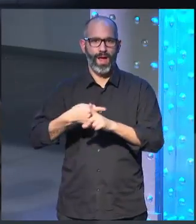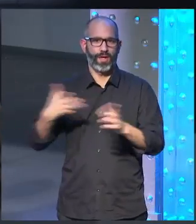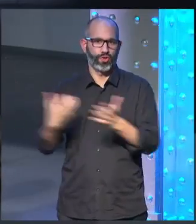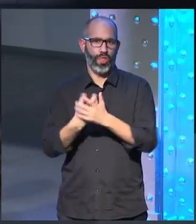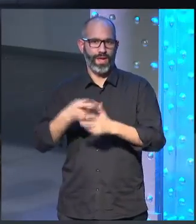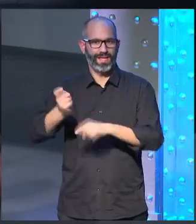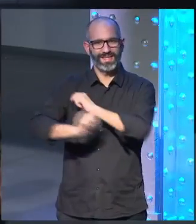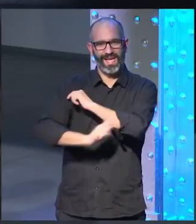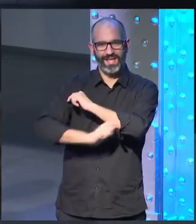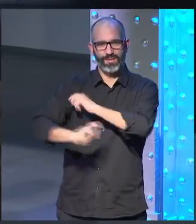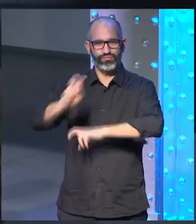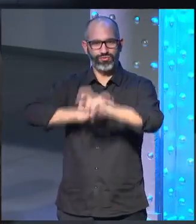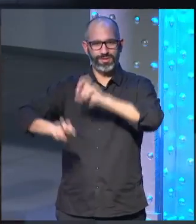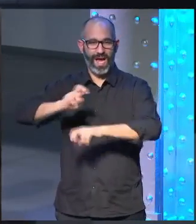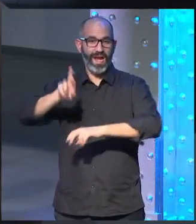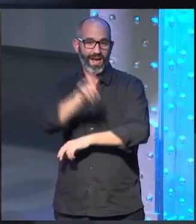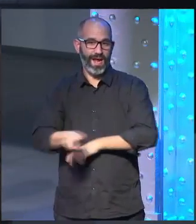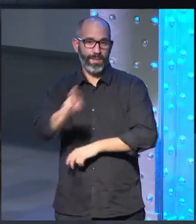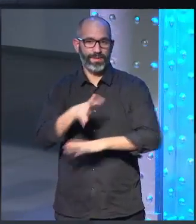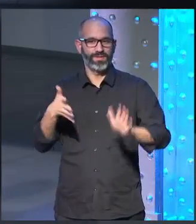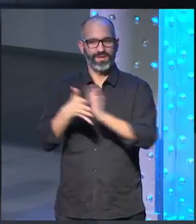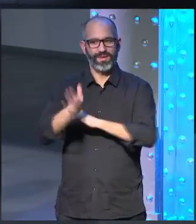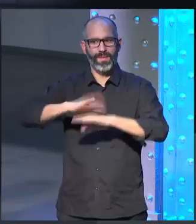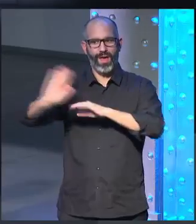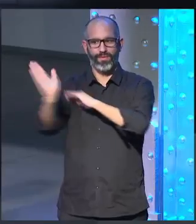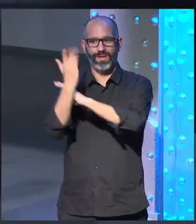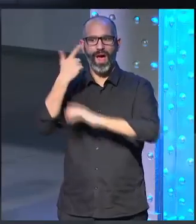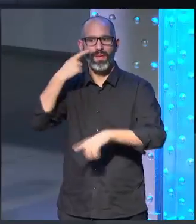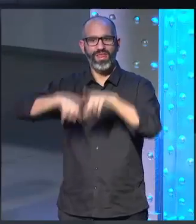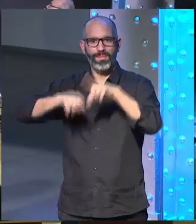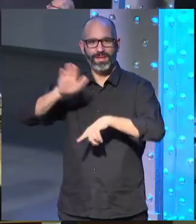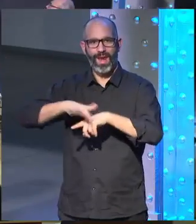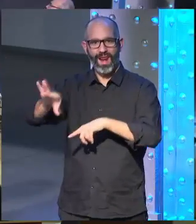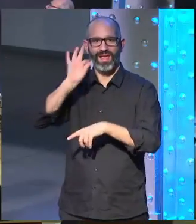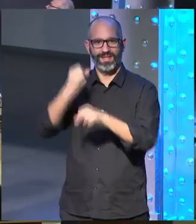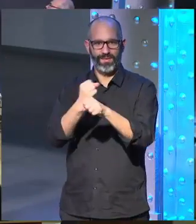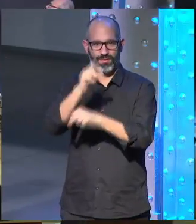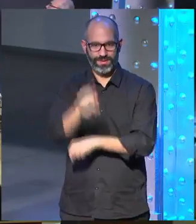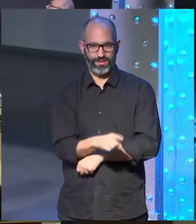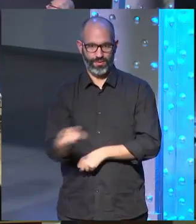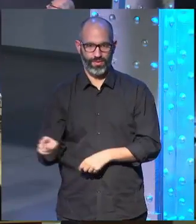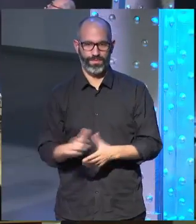de estrategias, que repito, que os voy a mostrar 2 que me parecen fantásticas.